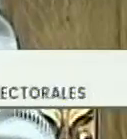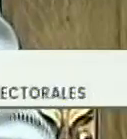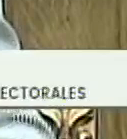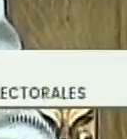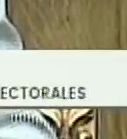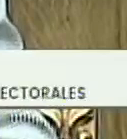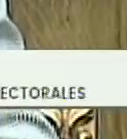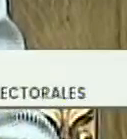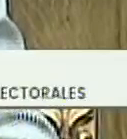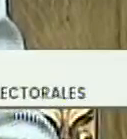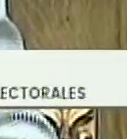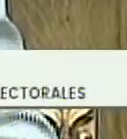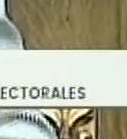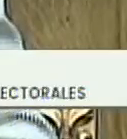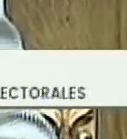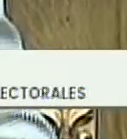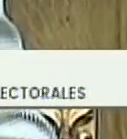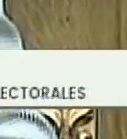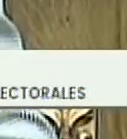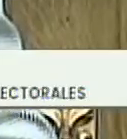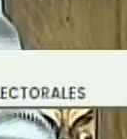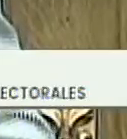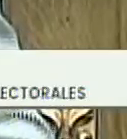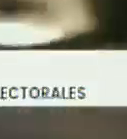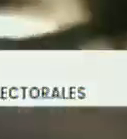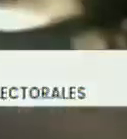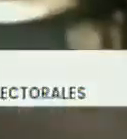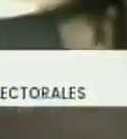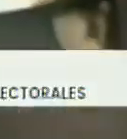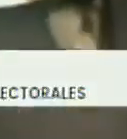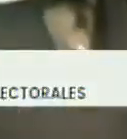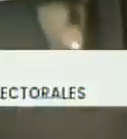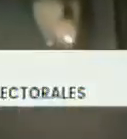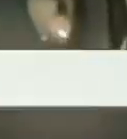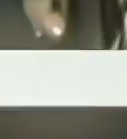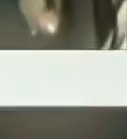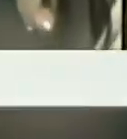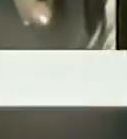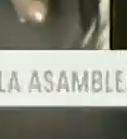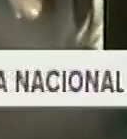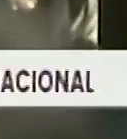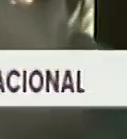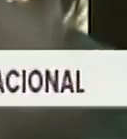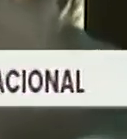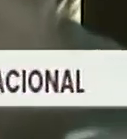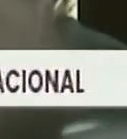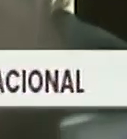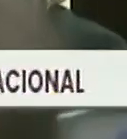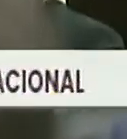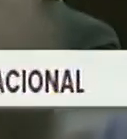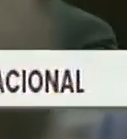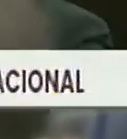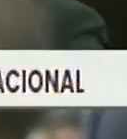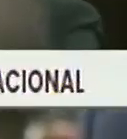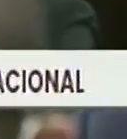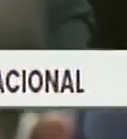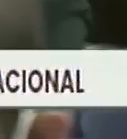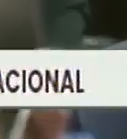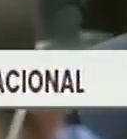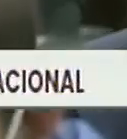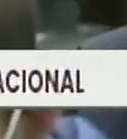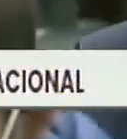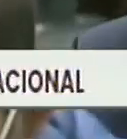y rectoras del poder electoral, que le dará génesis, así lo catalogamos,